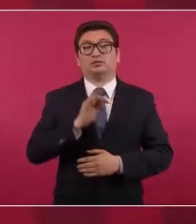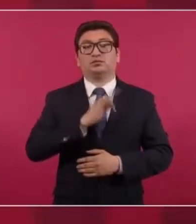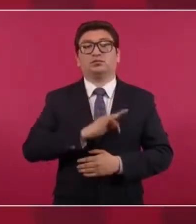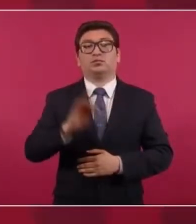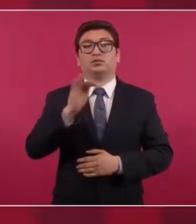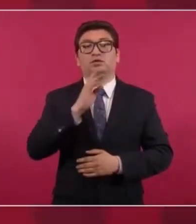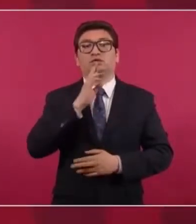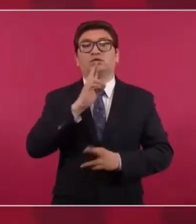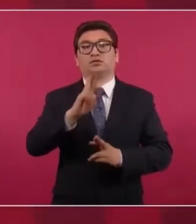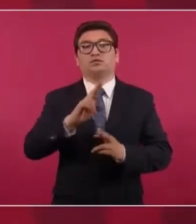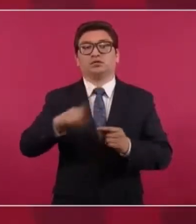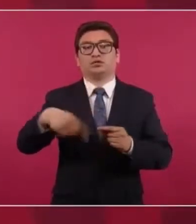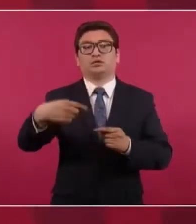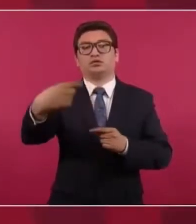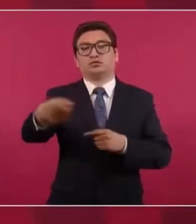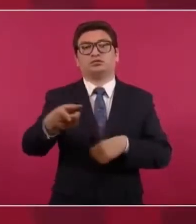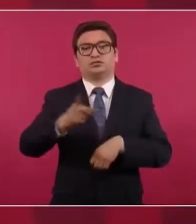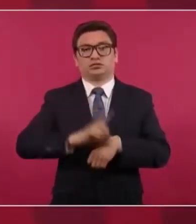en unos días más,